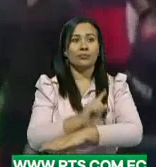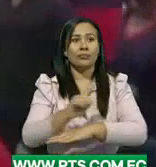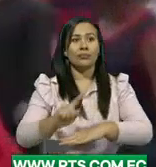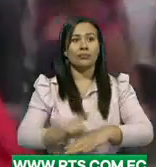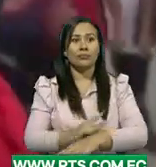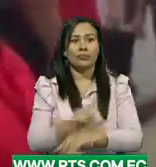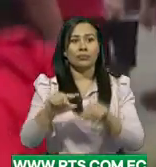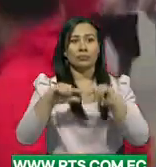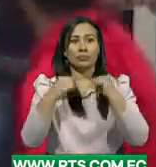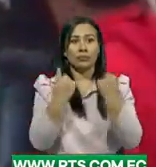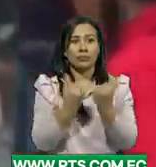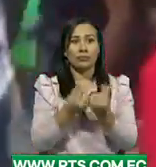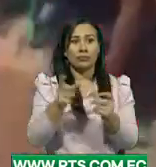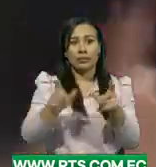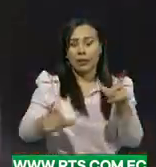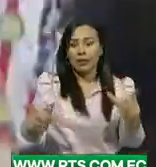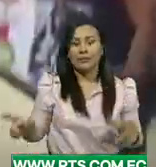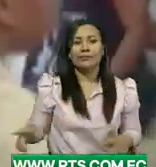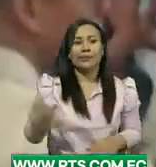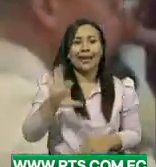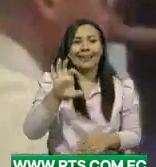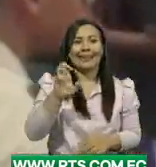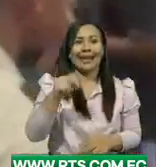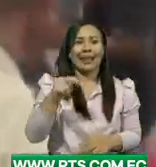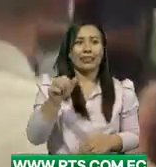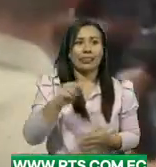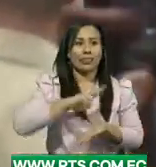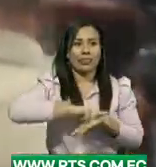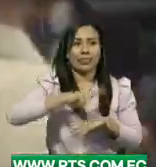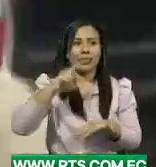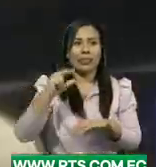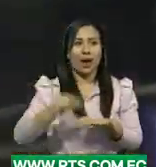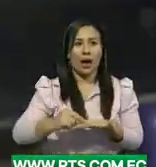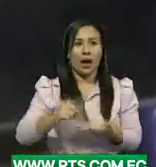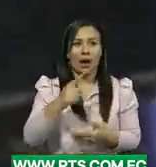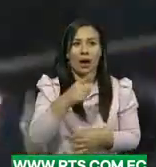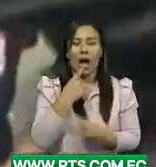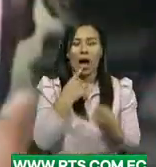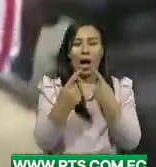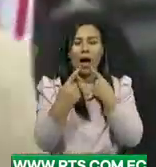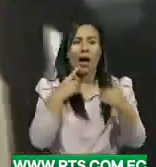un grupo de habitantes de Tena se mostraron molestos en contra de los manifestantes.